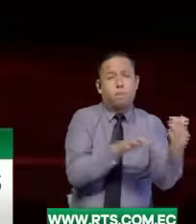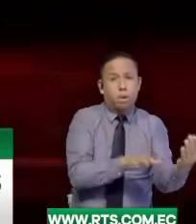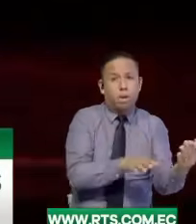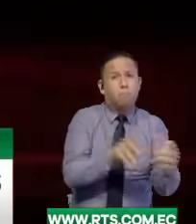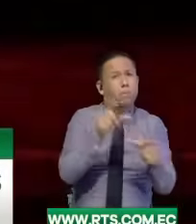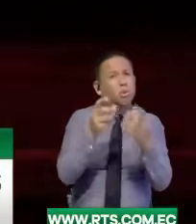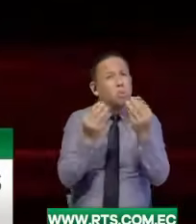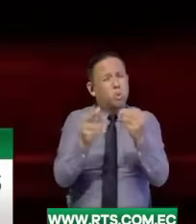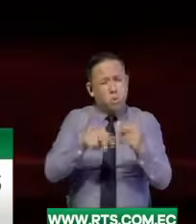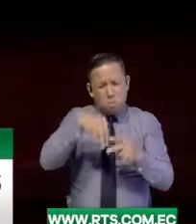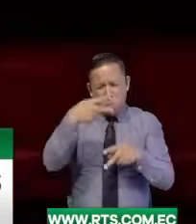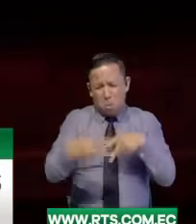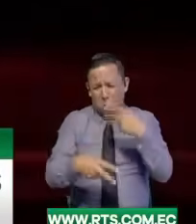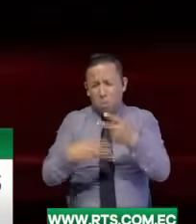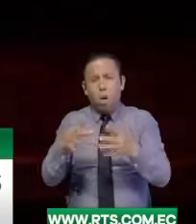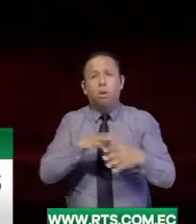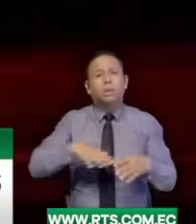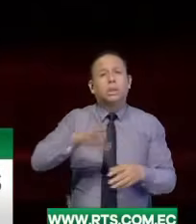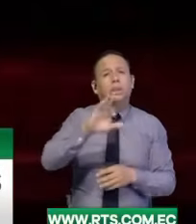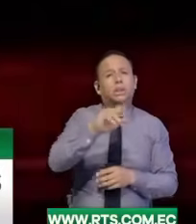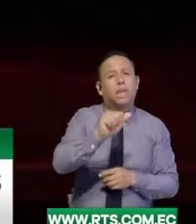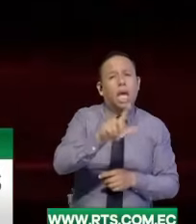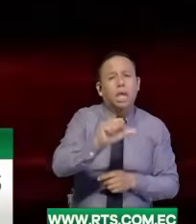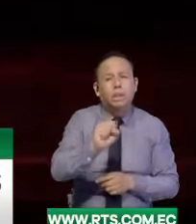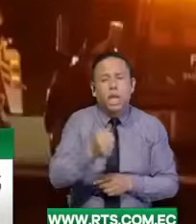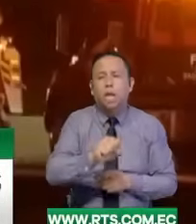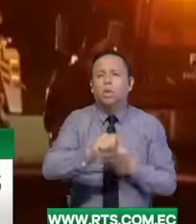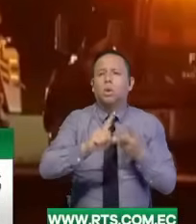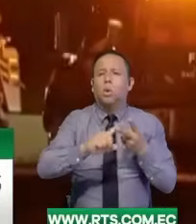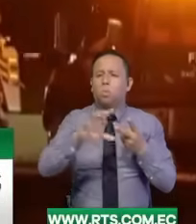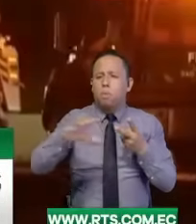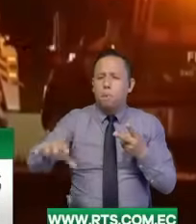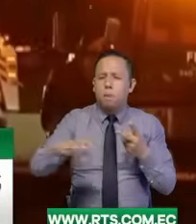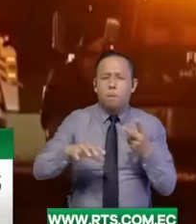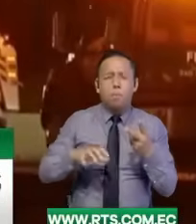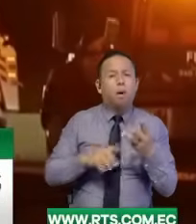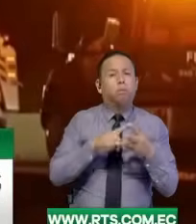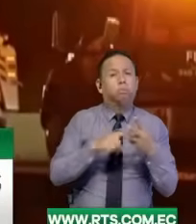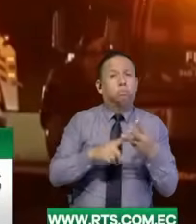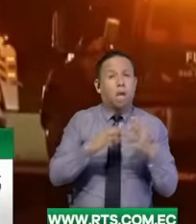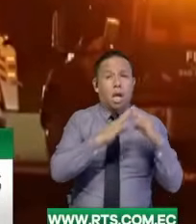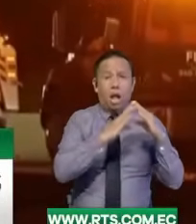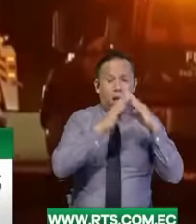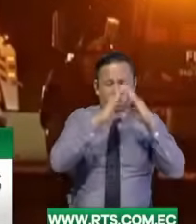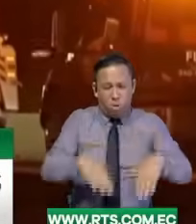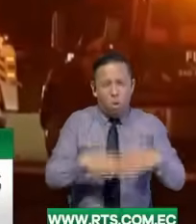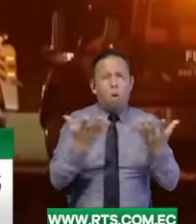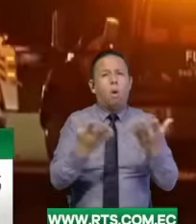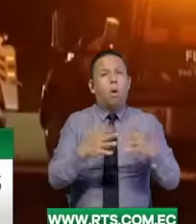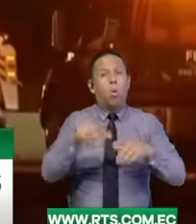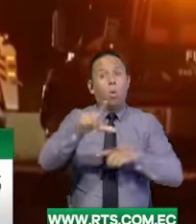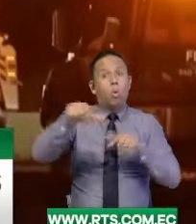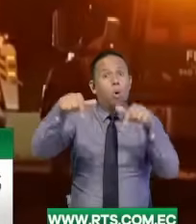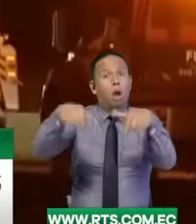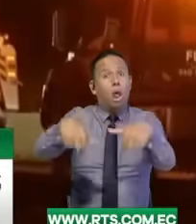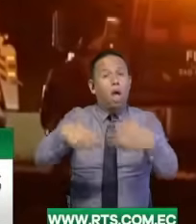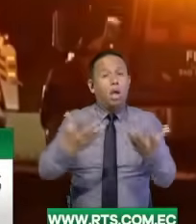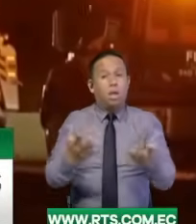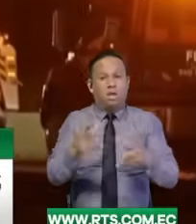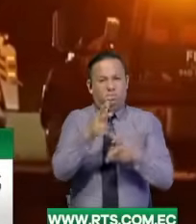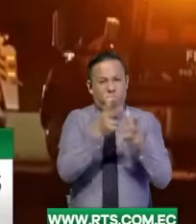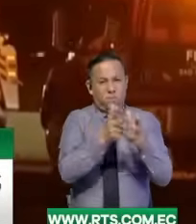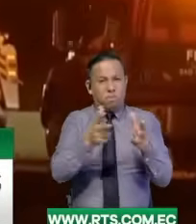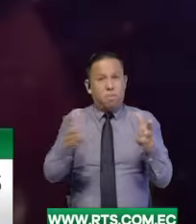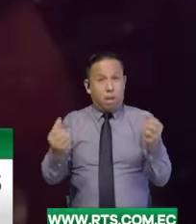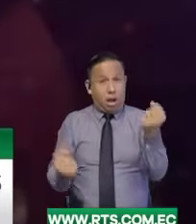de destrucción en Texas, Oklahoma y Arkansas tras arrasar casas y golpear una estación de servicio para camiones donde docenas